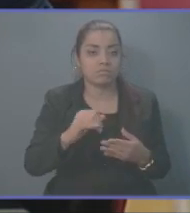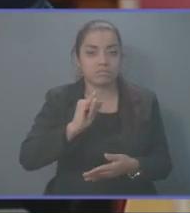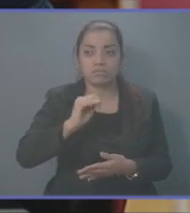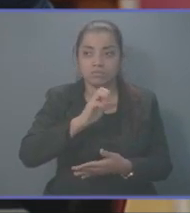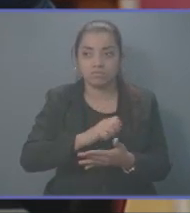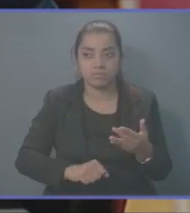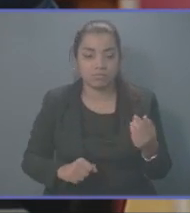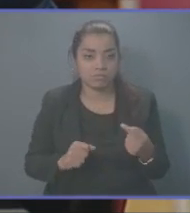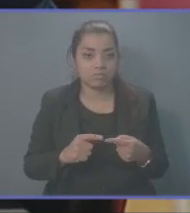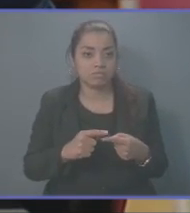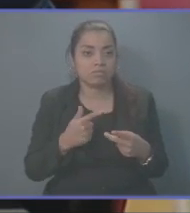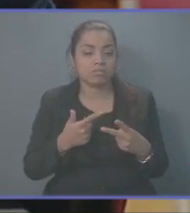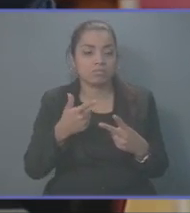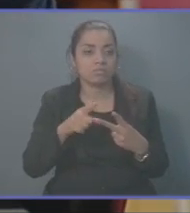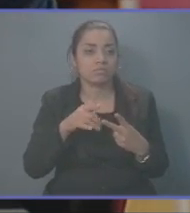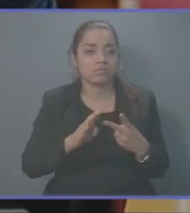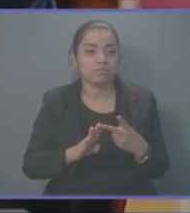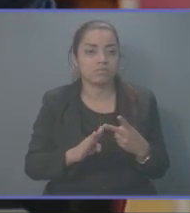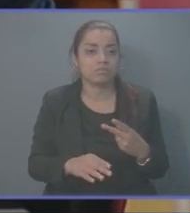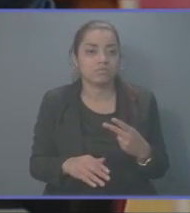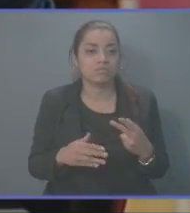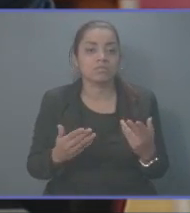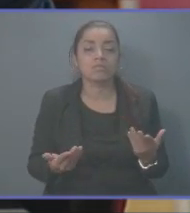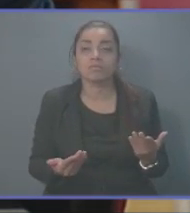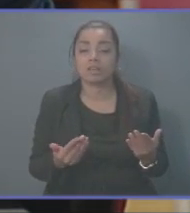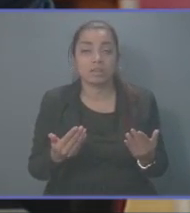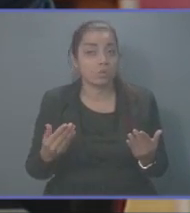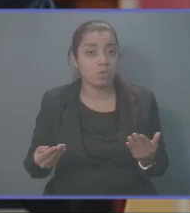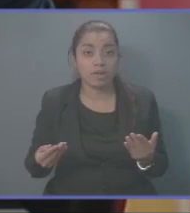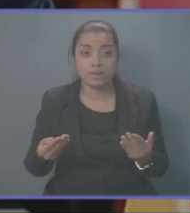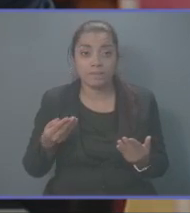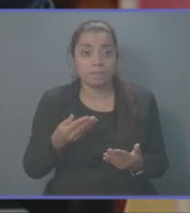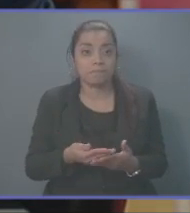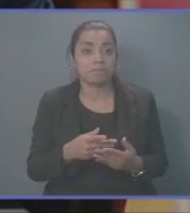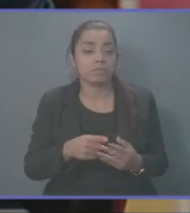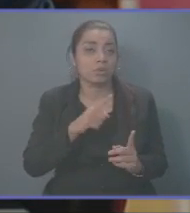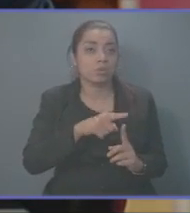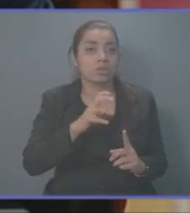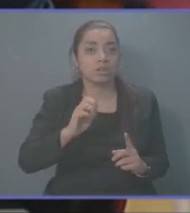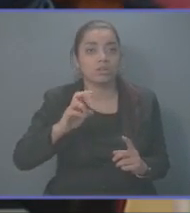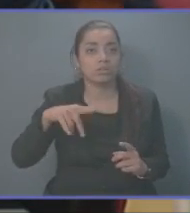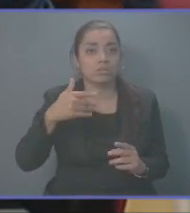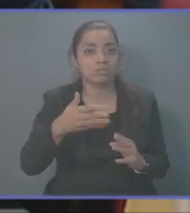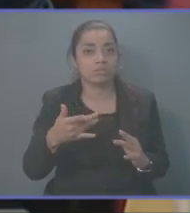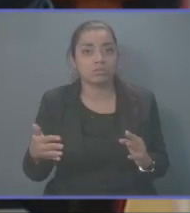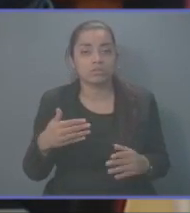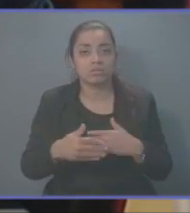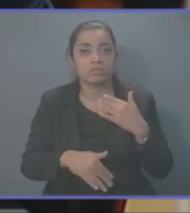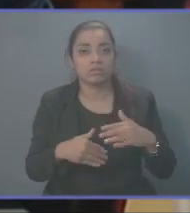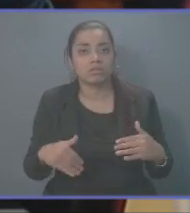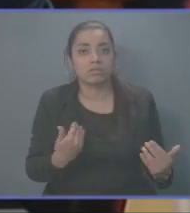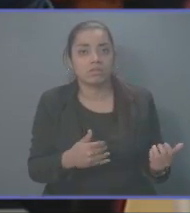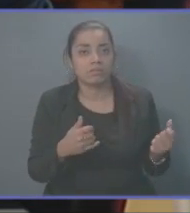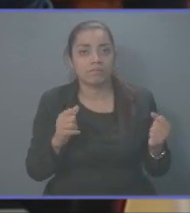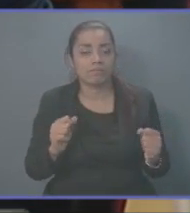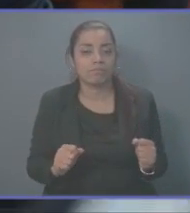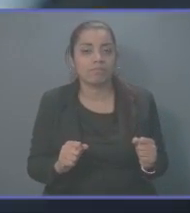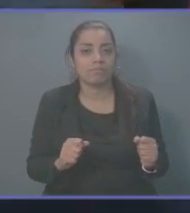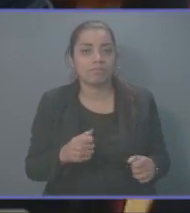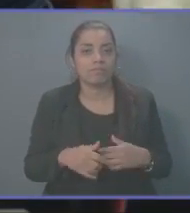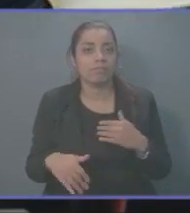ellas. B. Que no hayan presentado una o más declaraciones tributarias sin estar obligadas al pago del